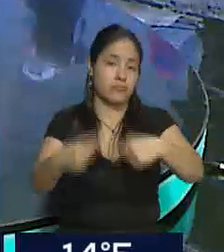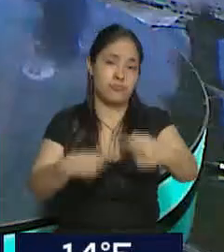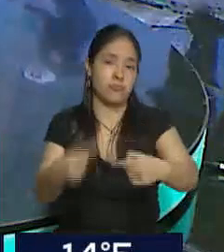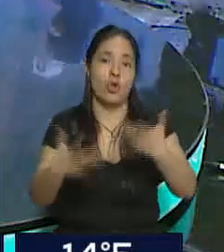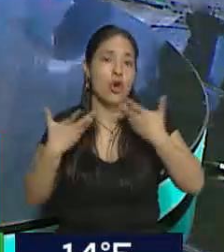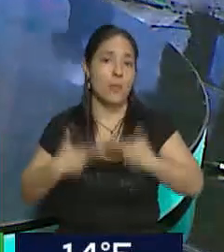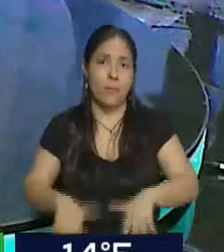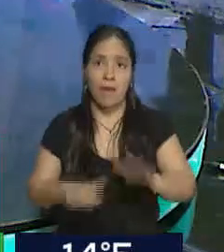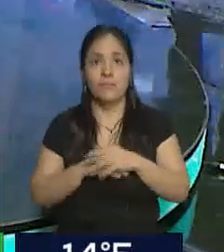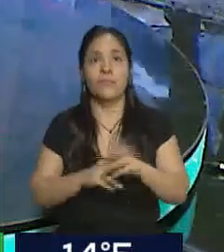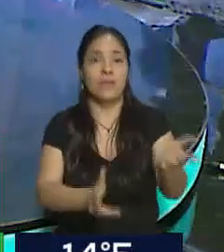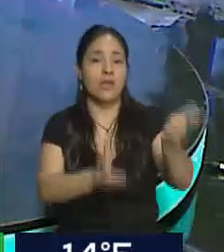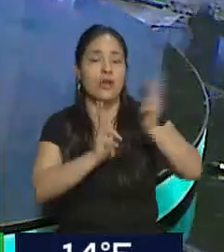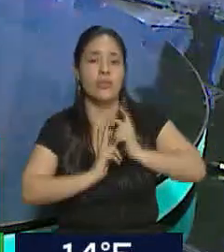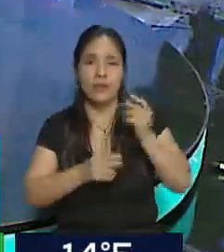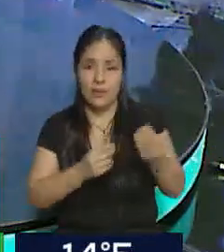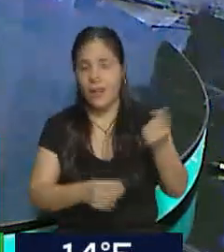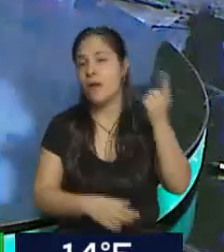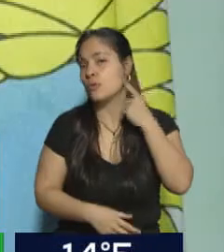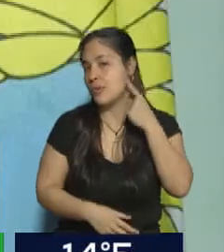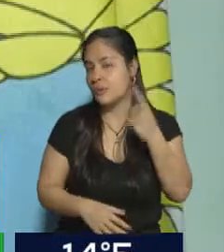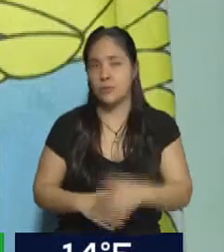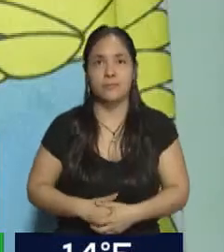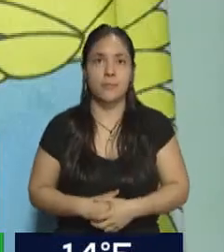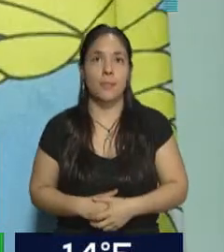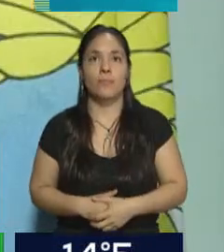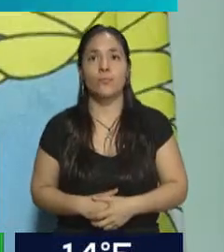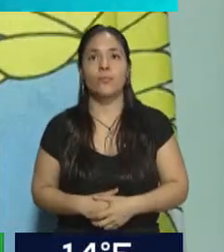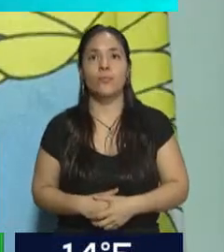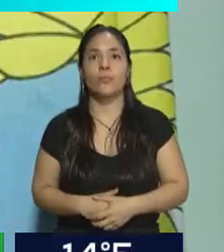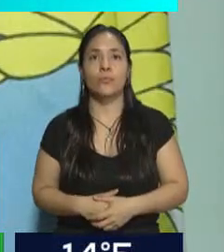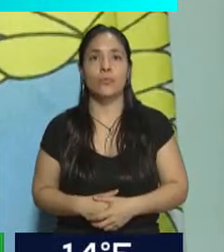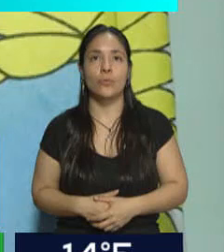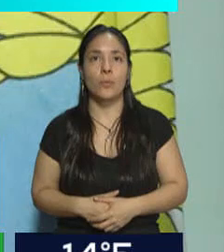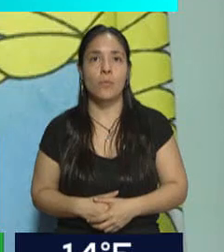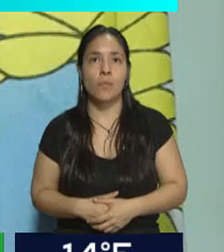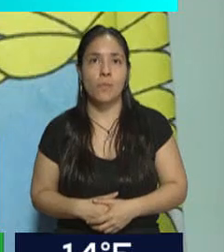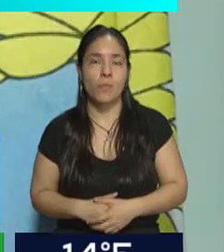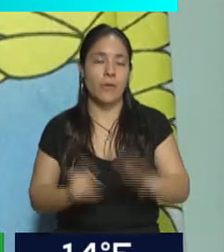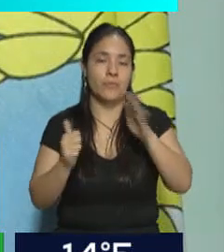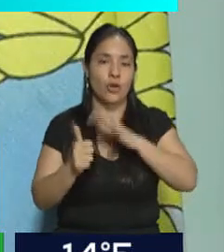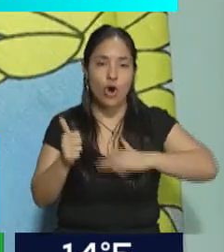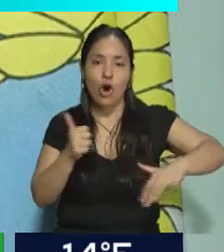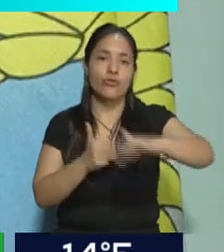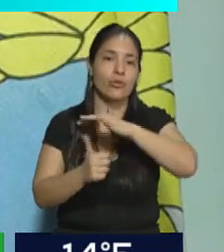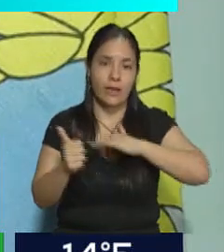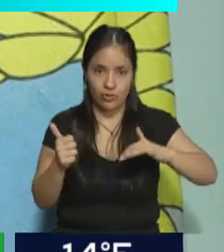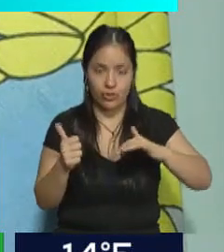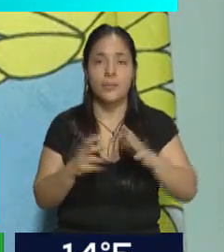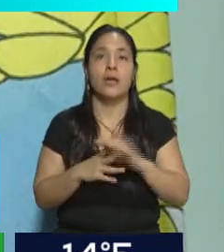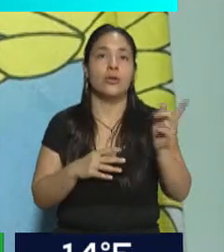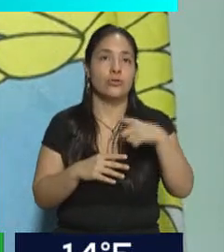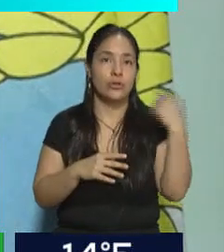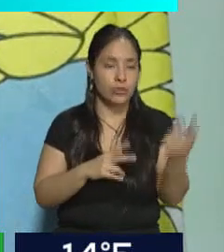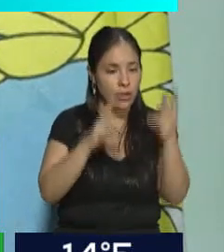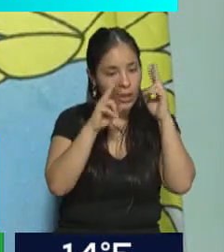esc qué más dijeron qué más lo escuchamos Dale en el marco cuando nosotros iniciamos una desarrollamos una inspección